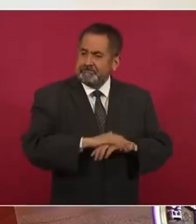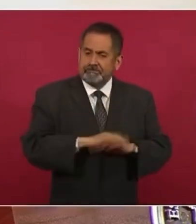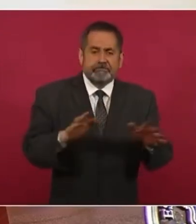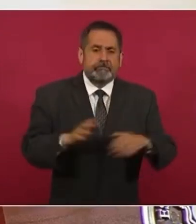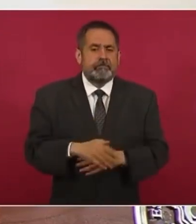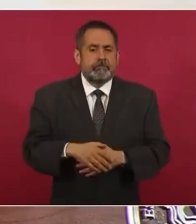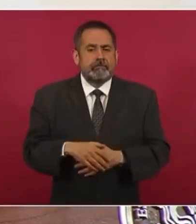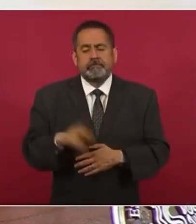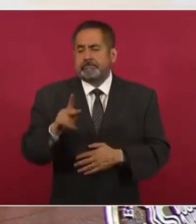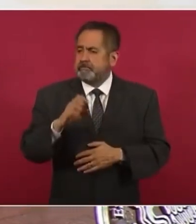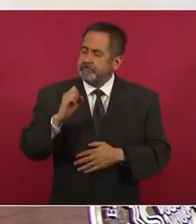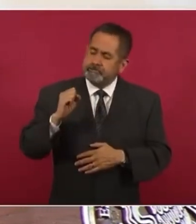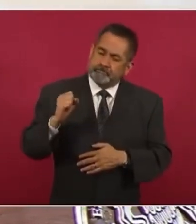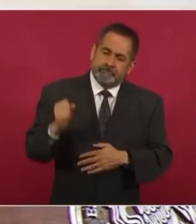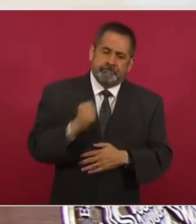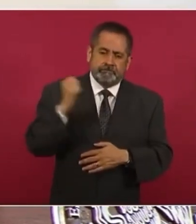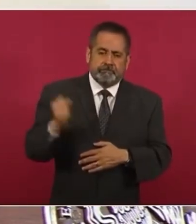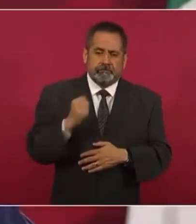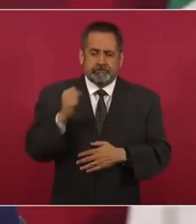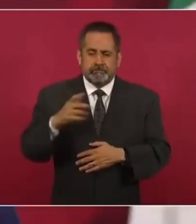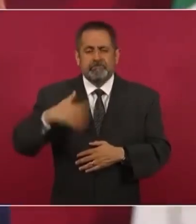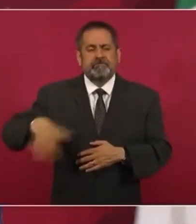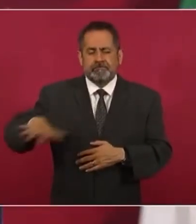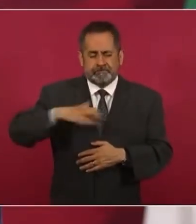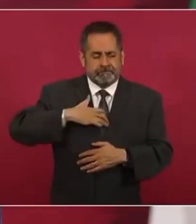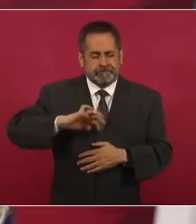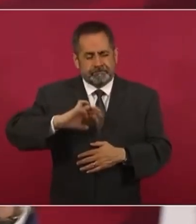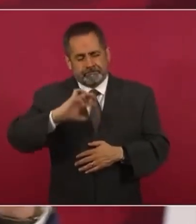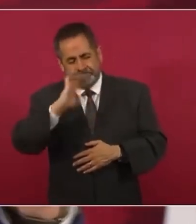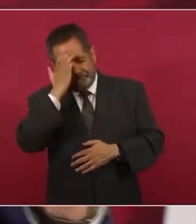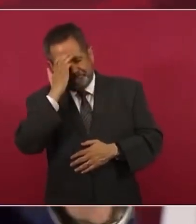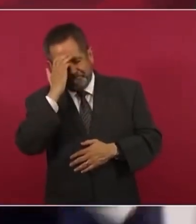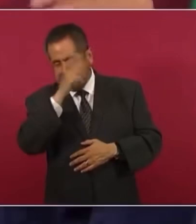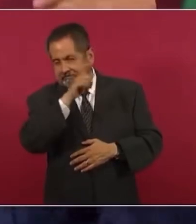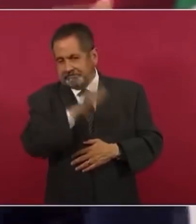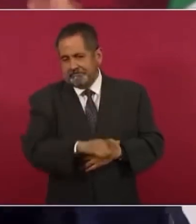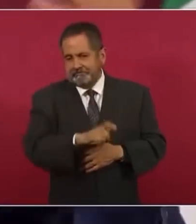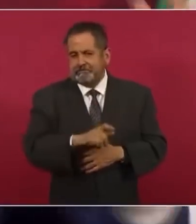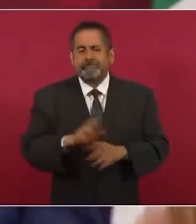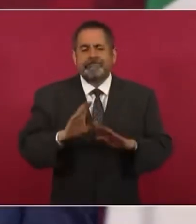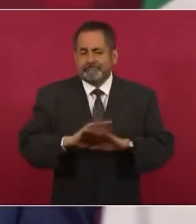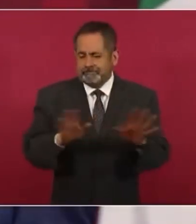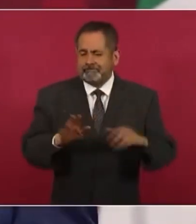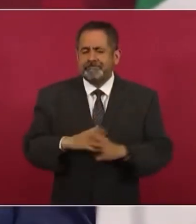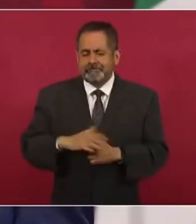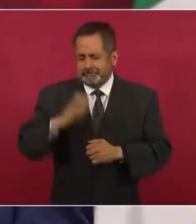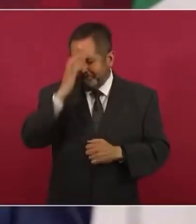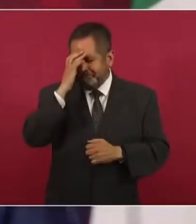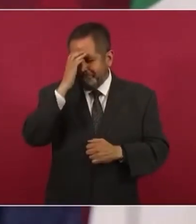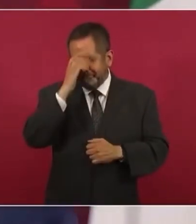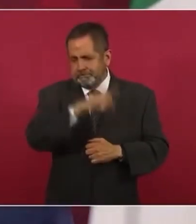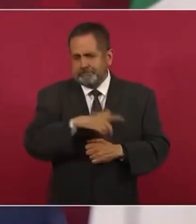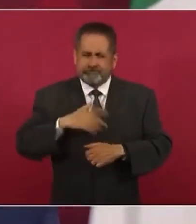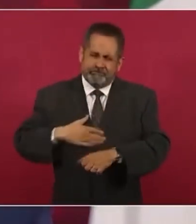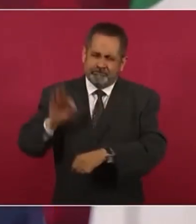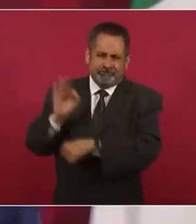Afortunadamente, como ya los conocemos, ¿desde cuándo estamos defendiendo el